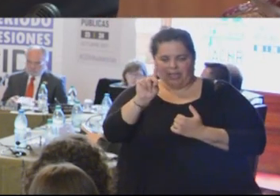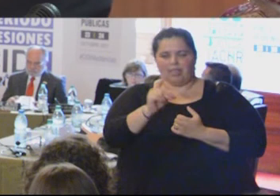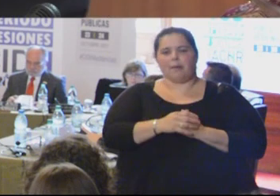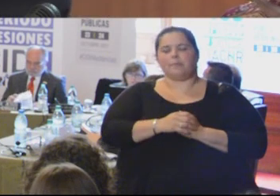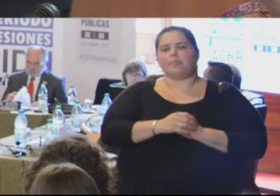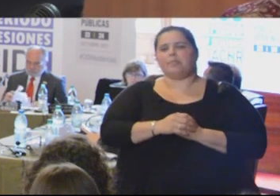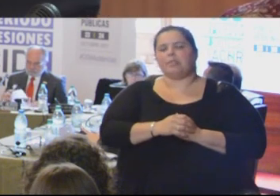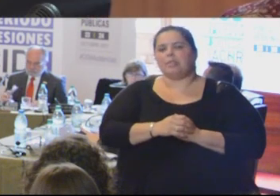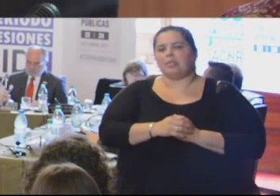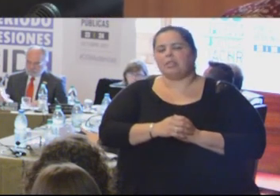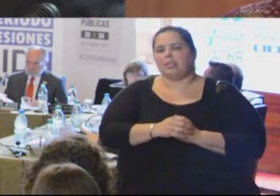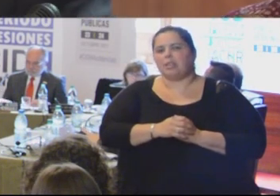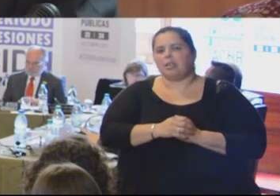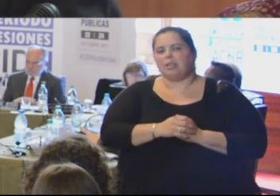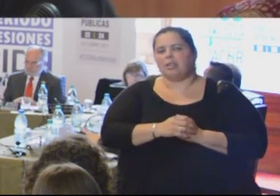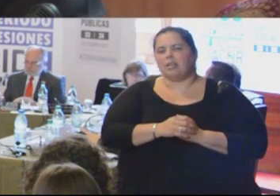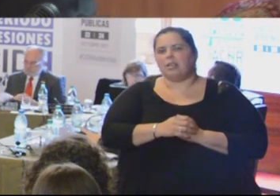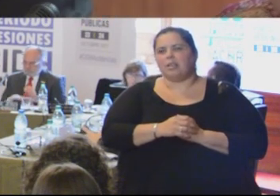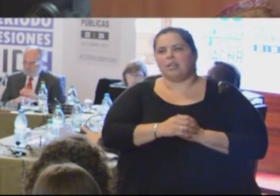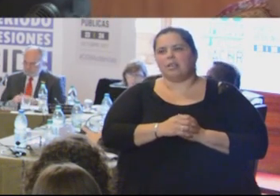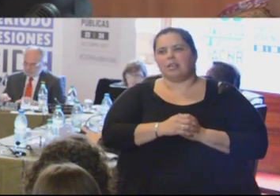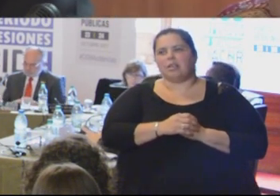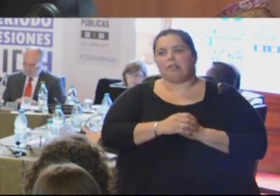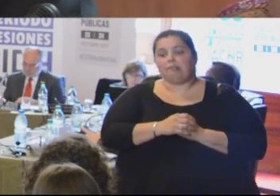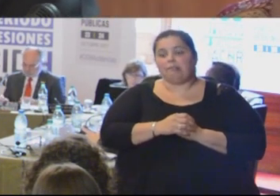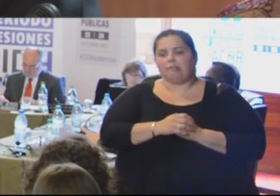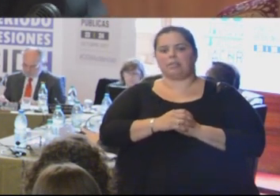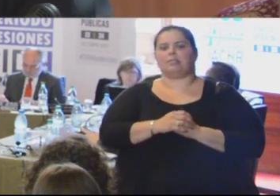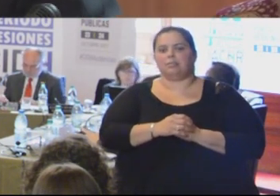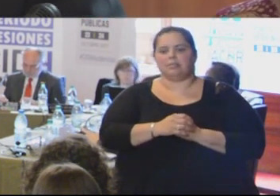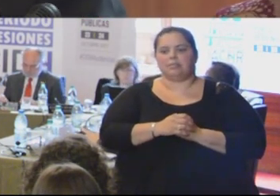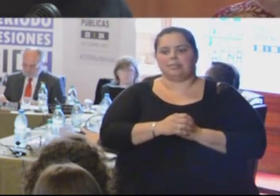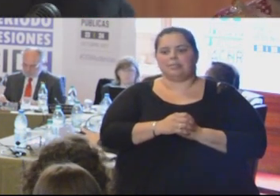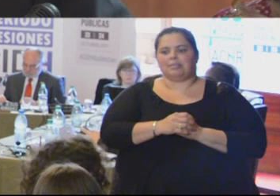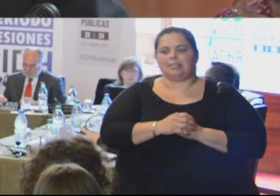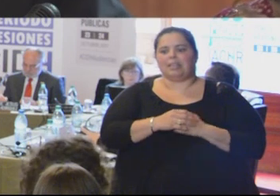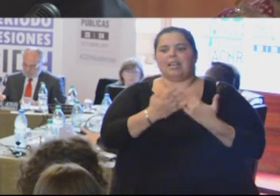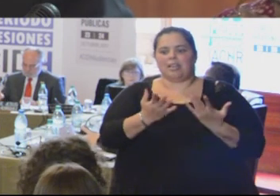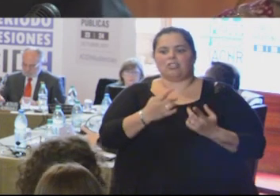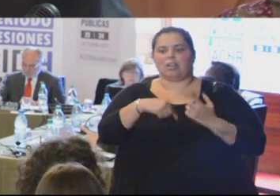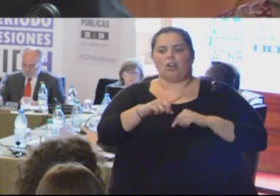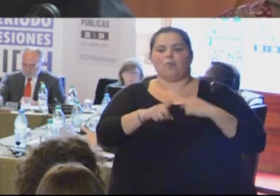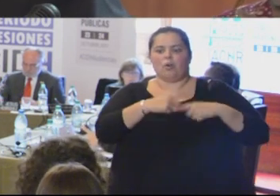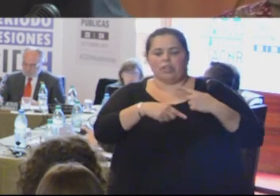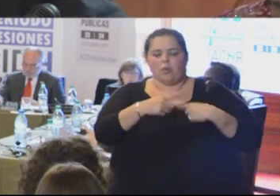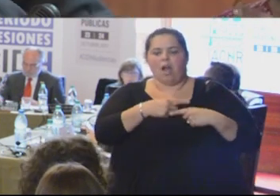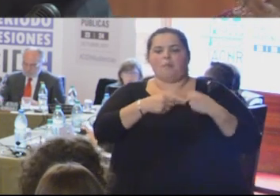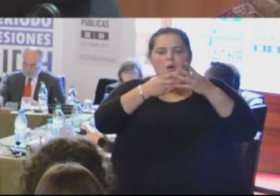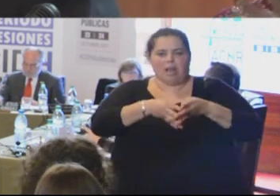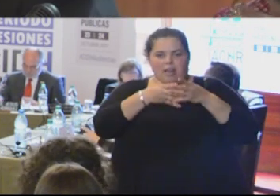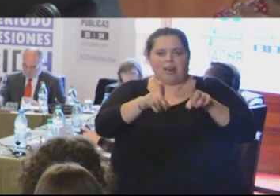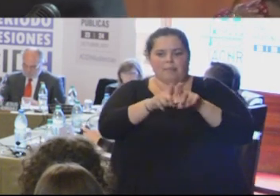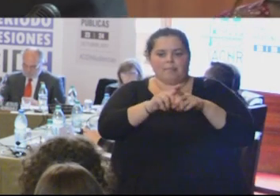empujaba a las partes para seguimos en la guerra por lo tanto colombia es una